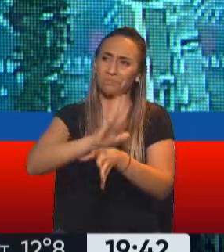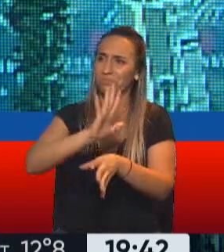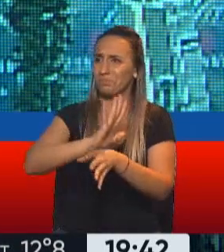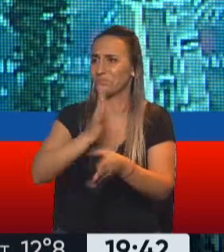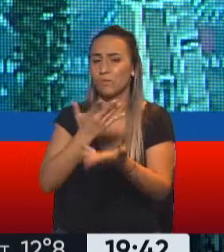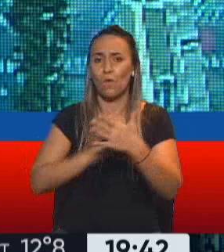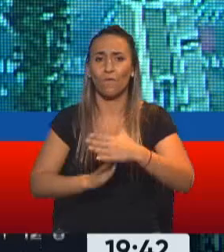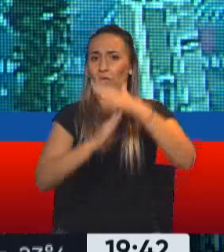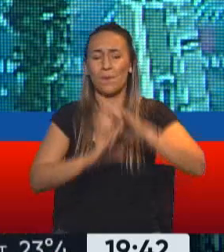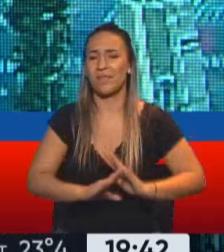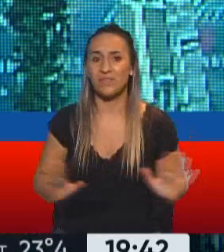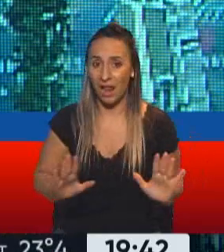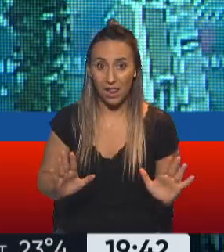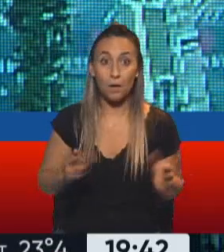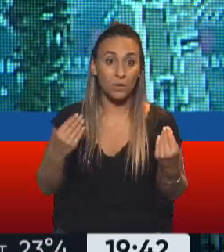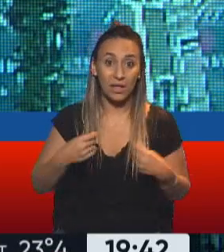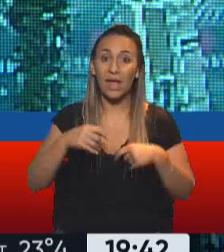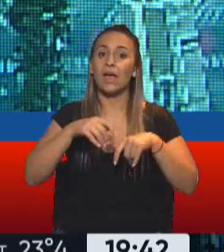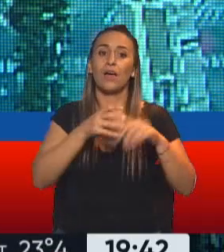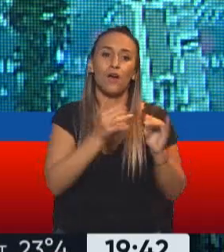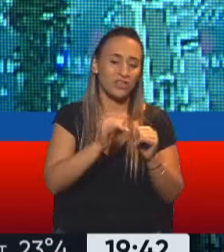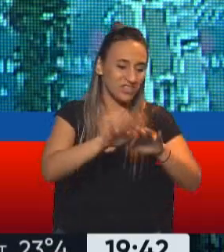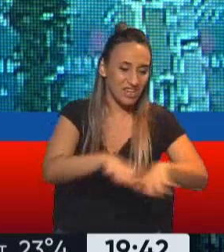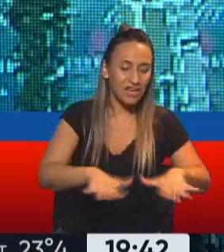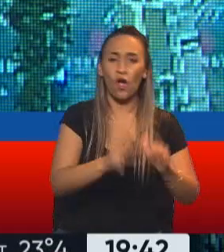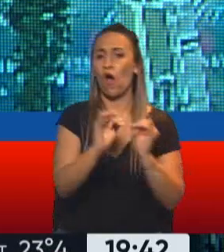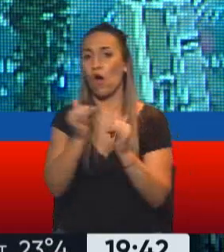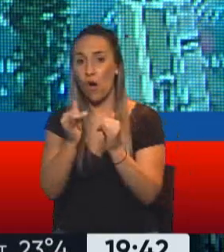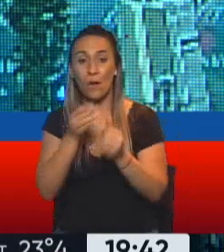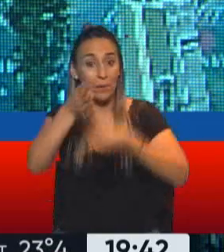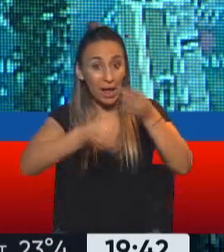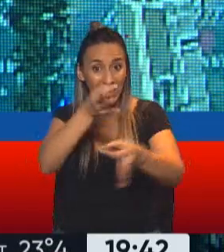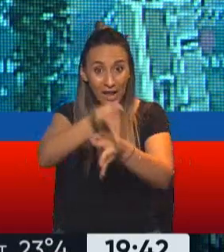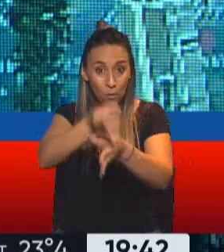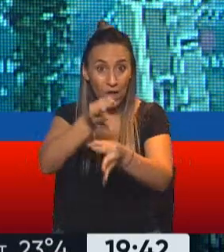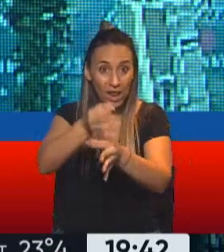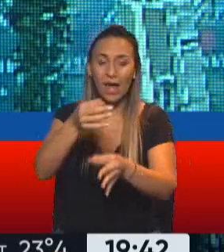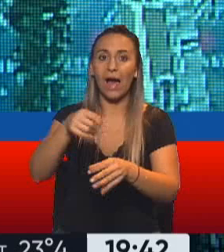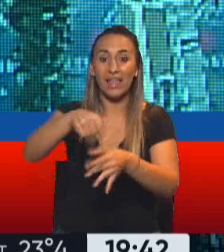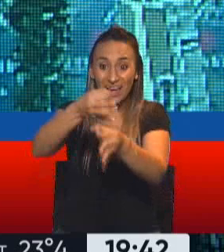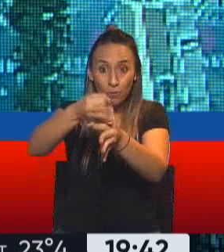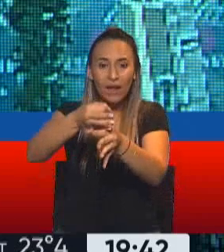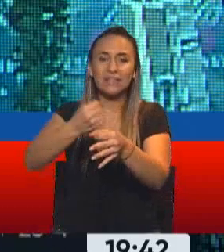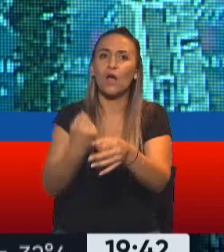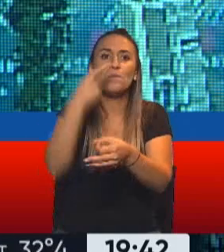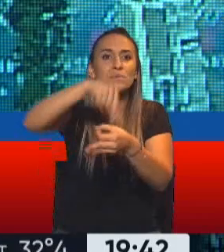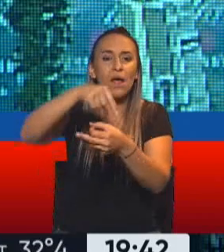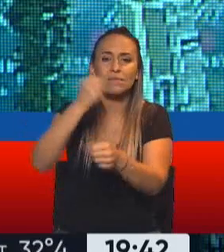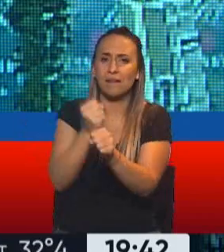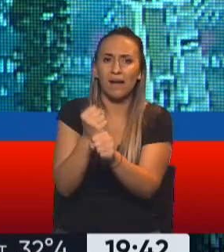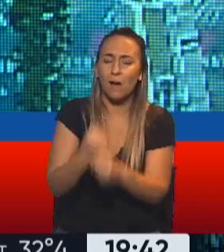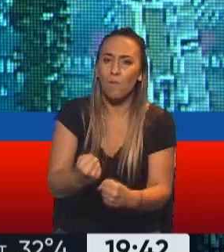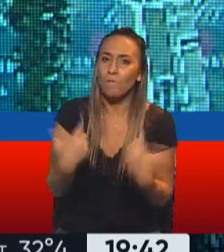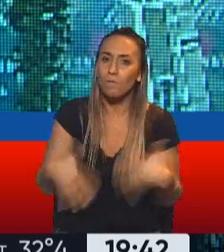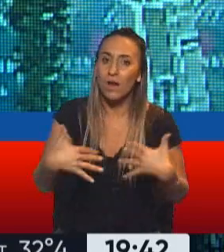niñas y adolescentes que pasan por la escuela, uno sabe que ahí está trabajando muy fuertemente para esos cambios que estábamos hablando, ¿no? ¿Cómo hacemos para que esos